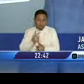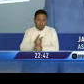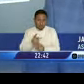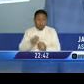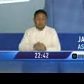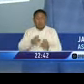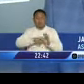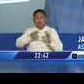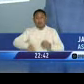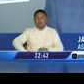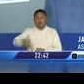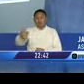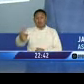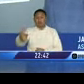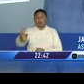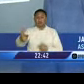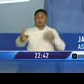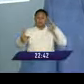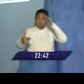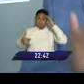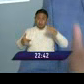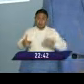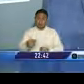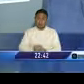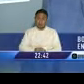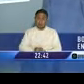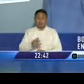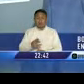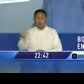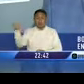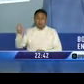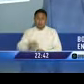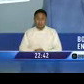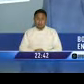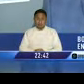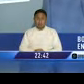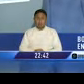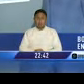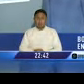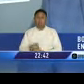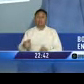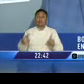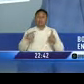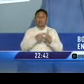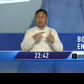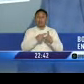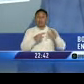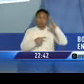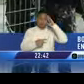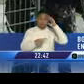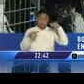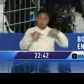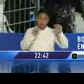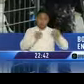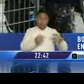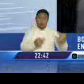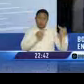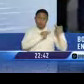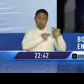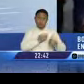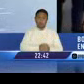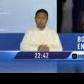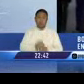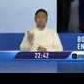bajaba un señor armado y le amenazaba la gente de tránsito y luego salía huyendo en el vehículo. De alguna manera ellos también tienen que tener esta potestad. Aseguran